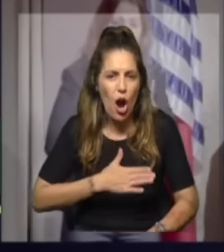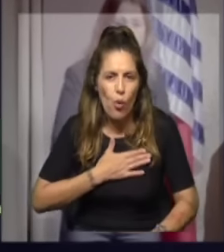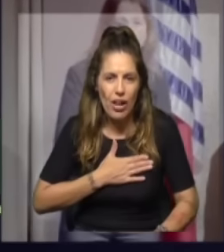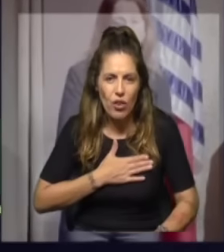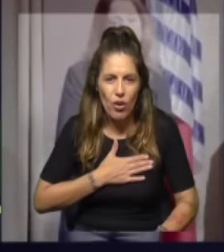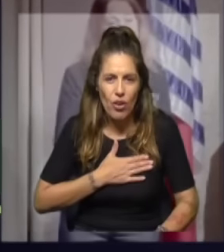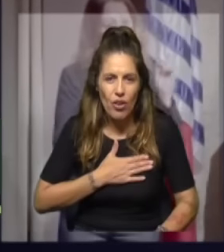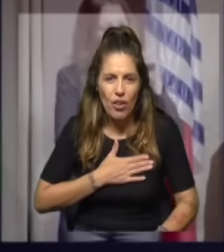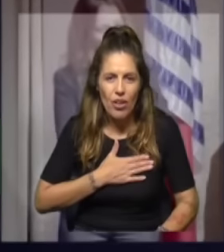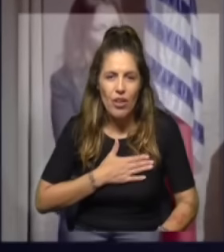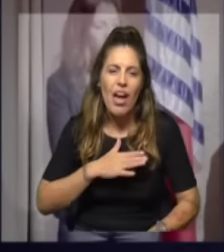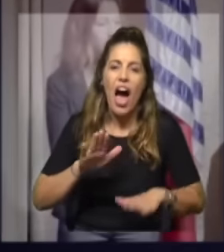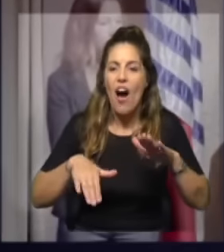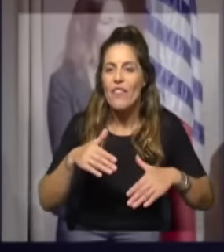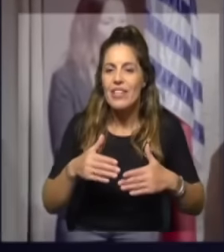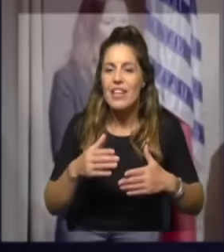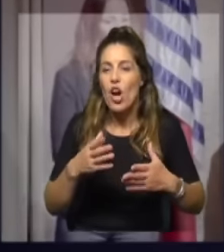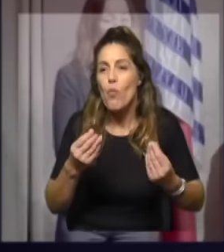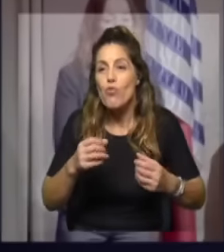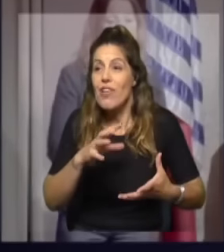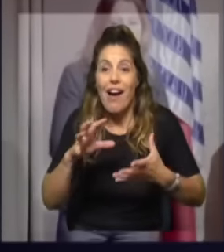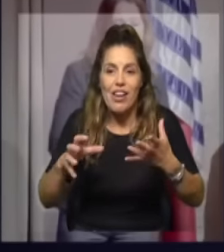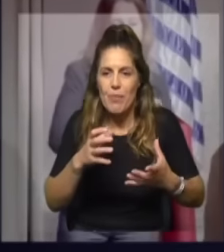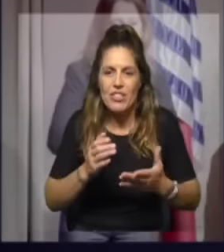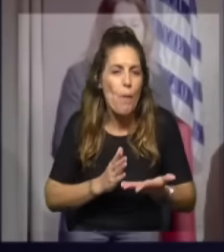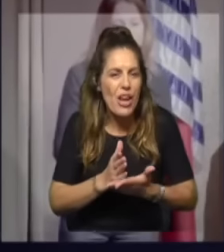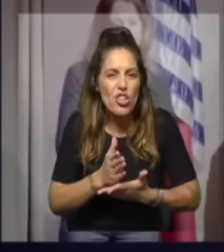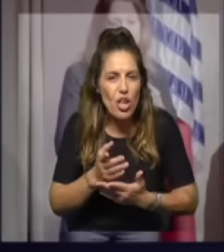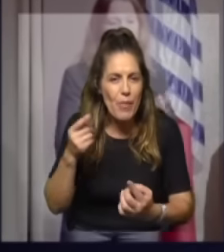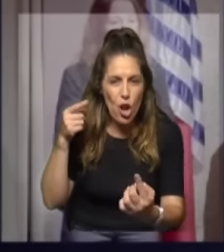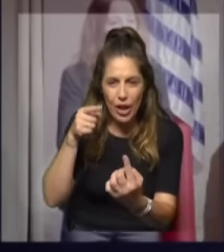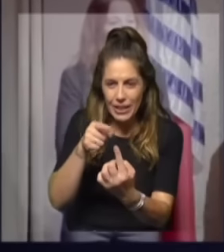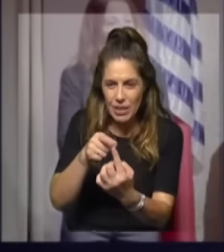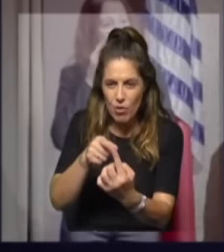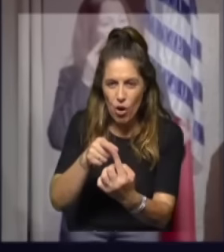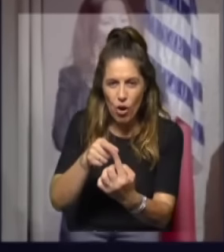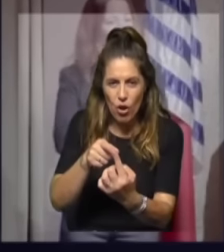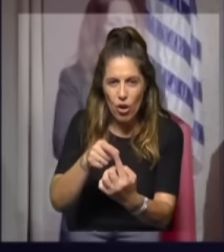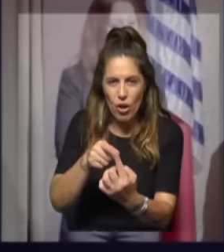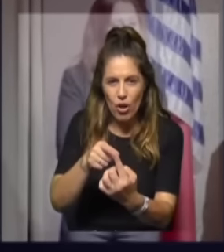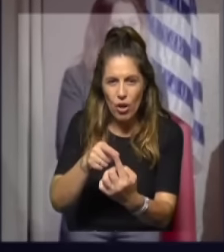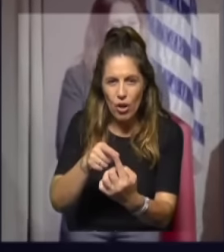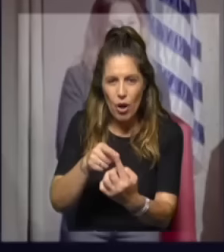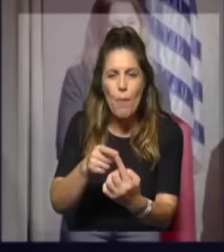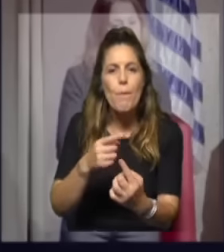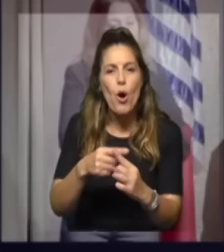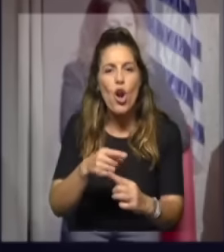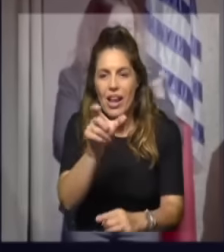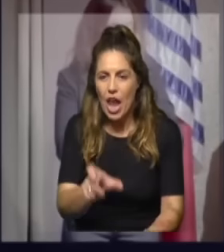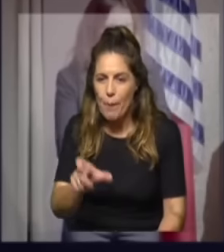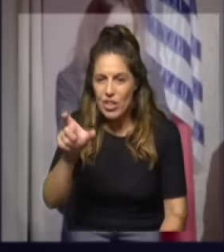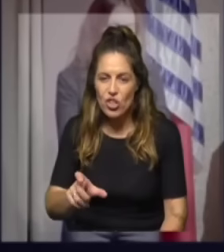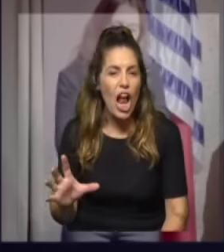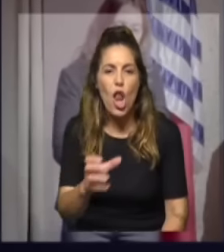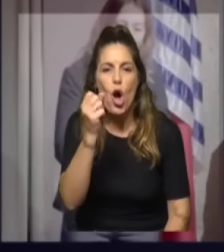ruido con con mucha crispación pero siempre el objetivo p era no por por la gente tenemos que